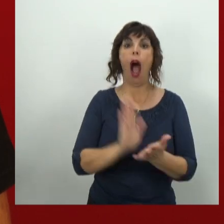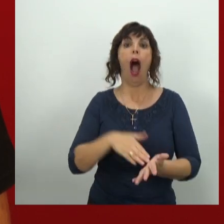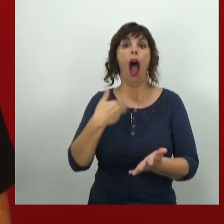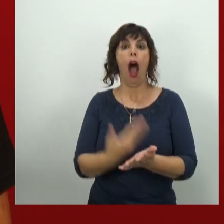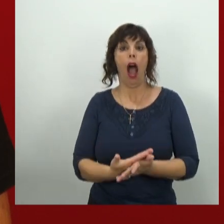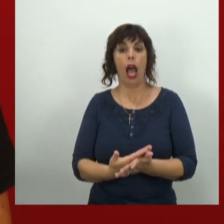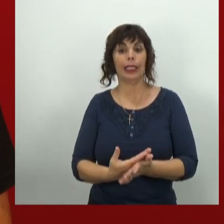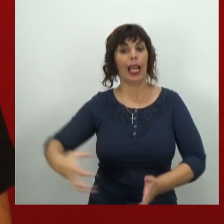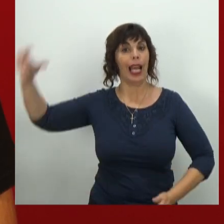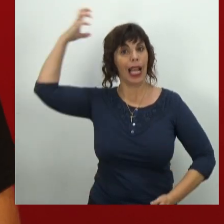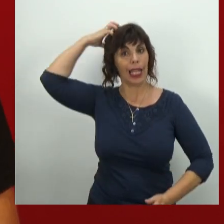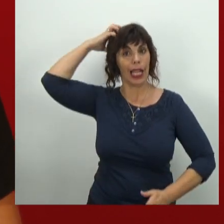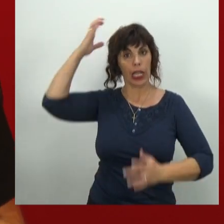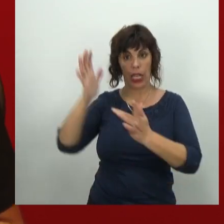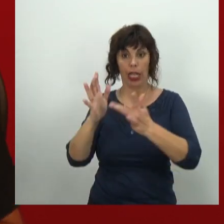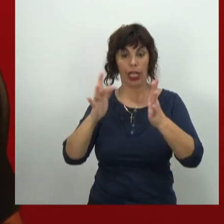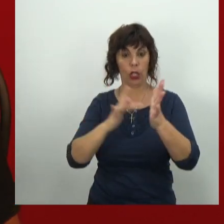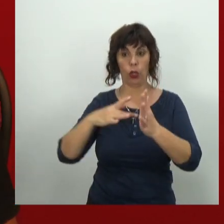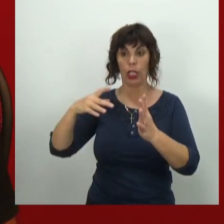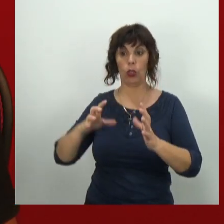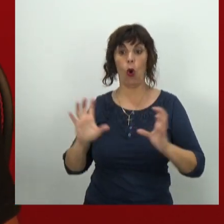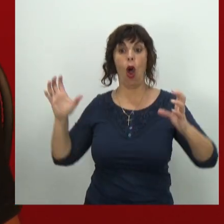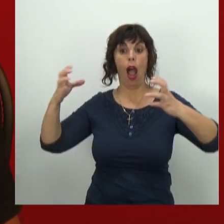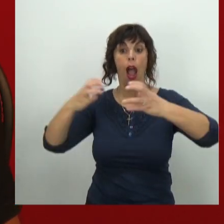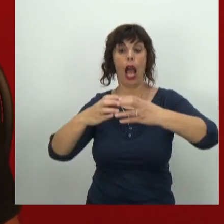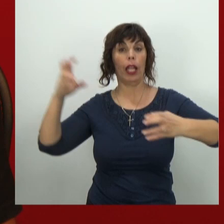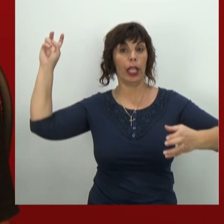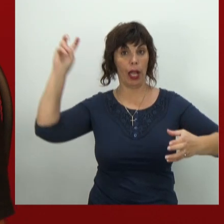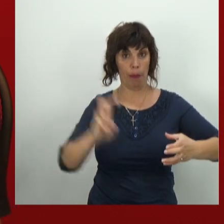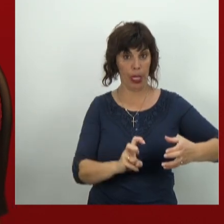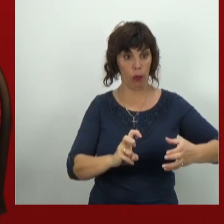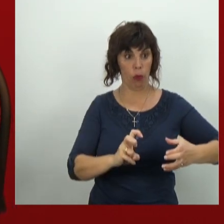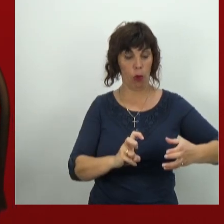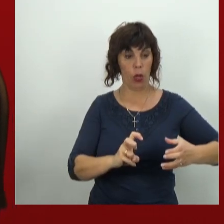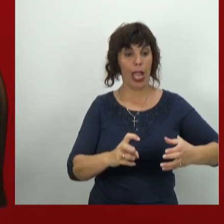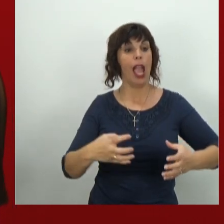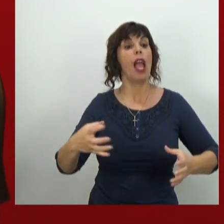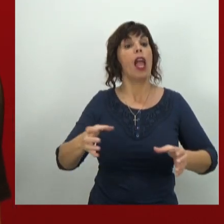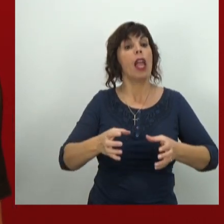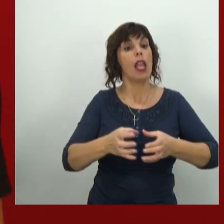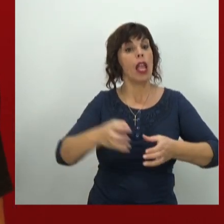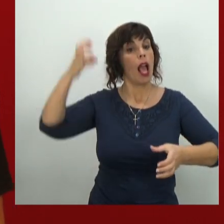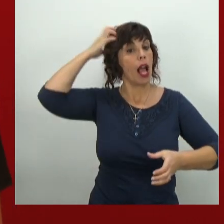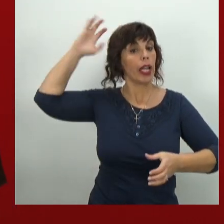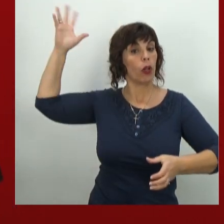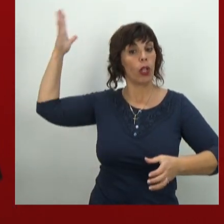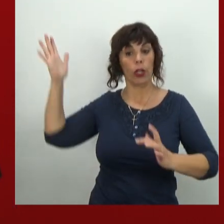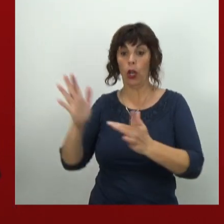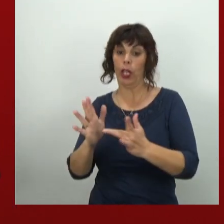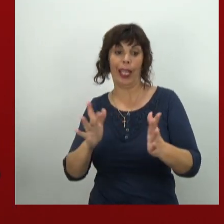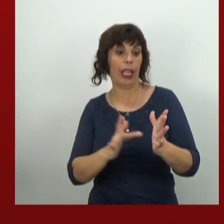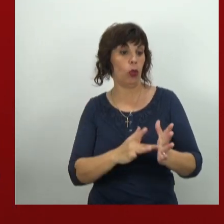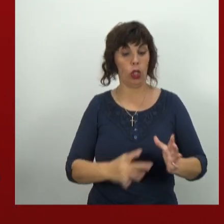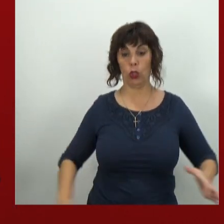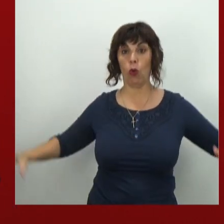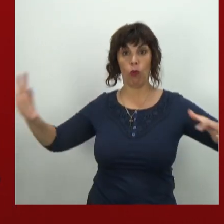Porque el reino de los cielos está vinculado completamente a la persona